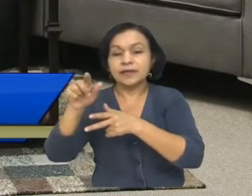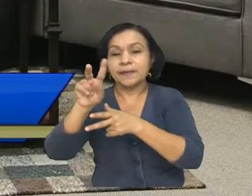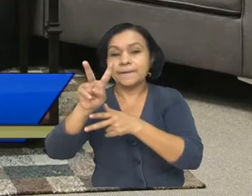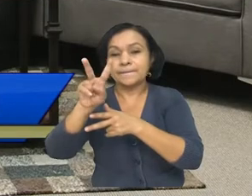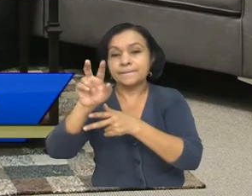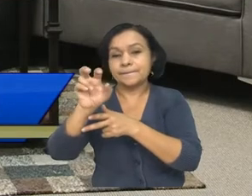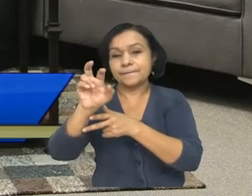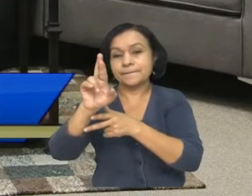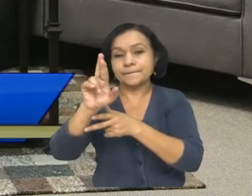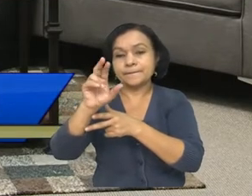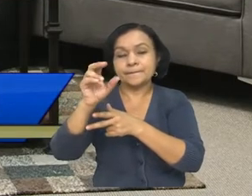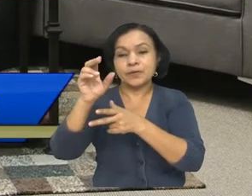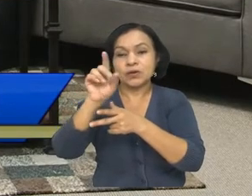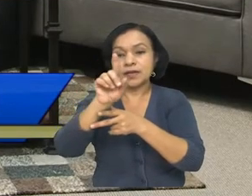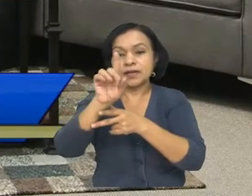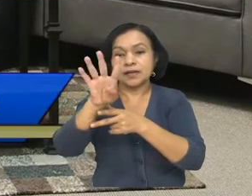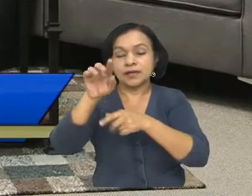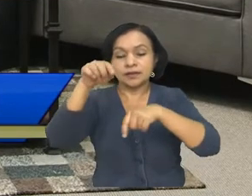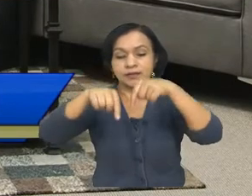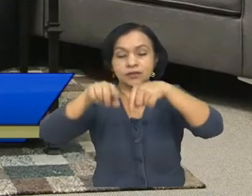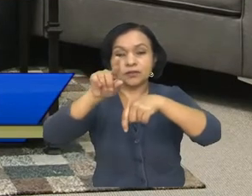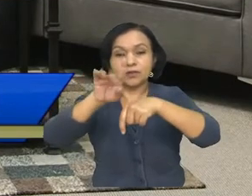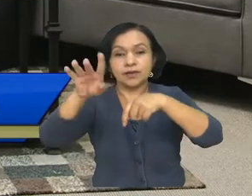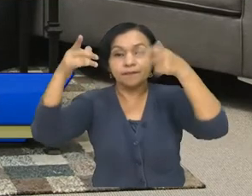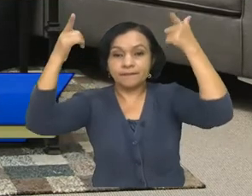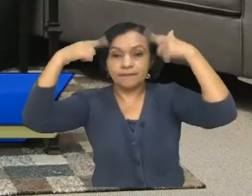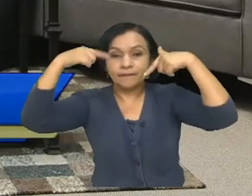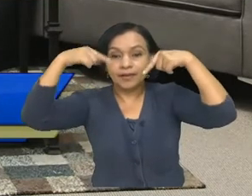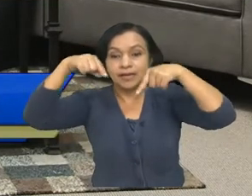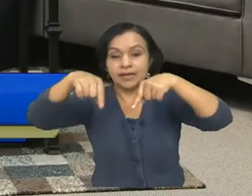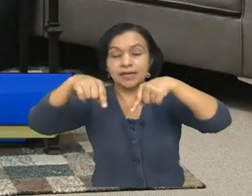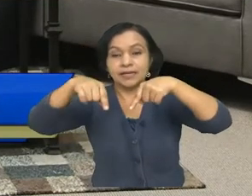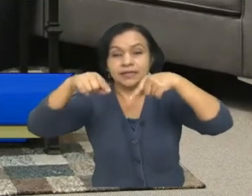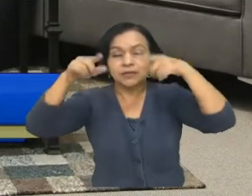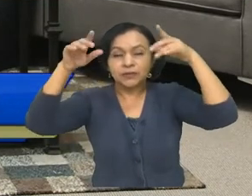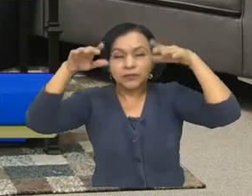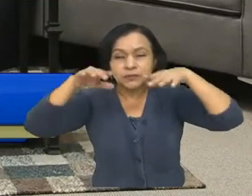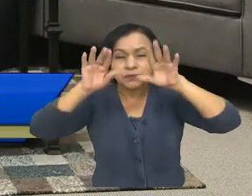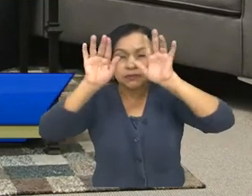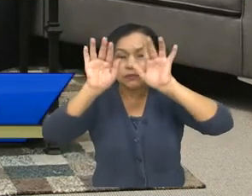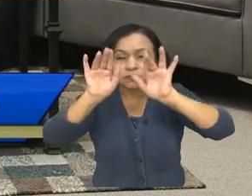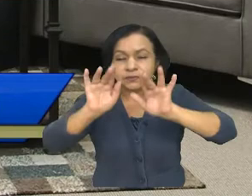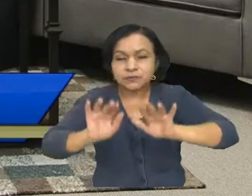ahí, como a las 8:30, 9 de la mañana, había una brisa muy tenue.